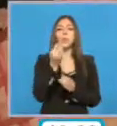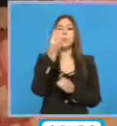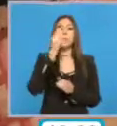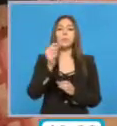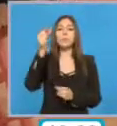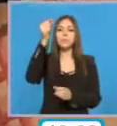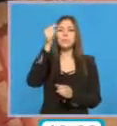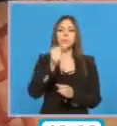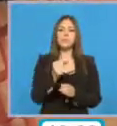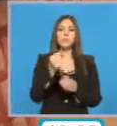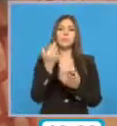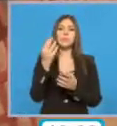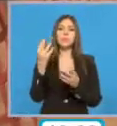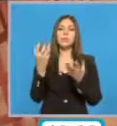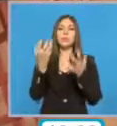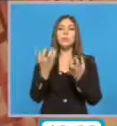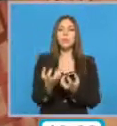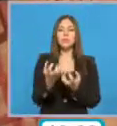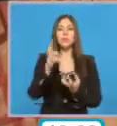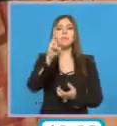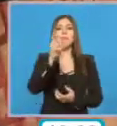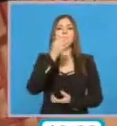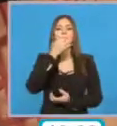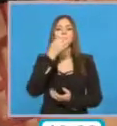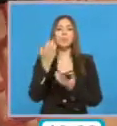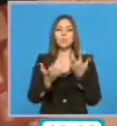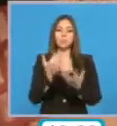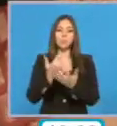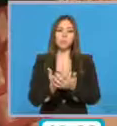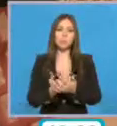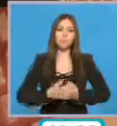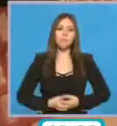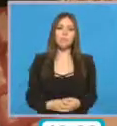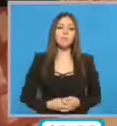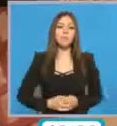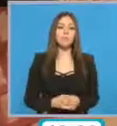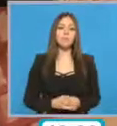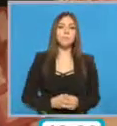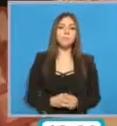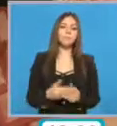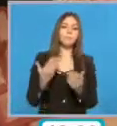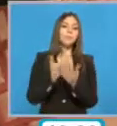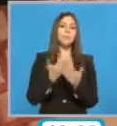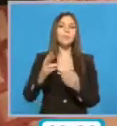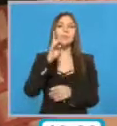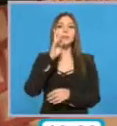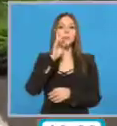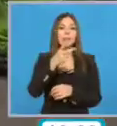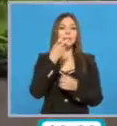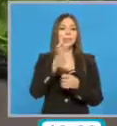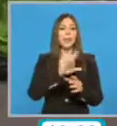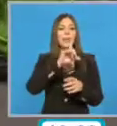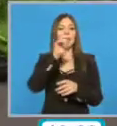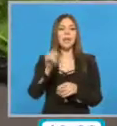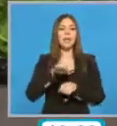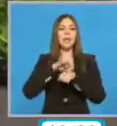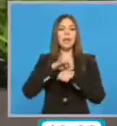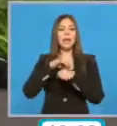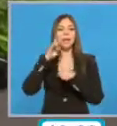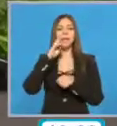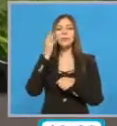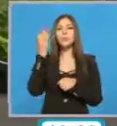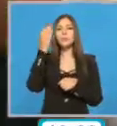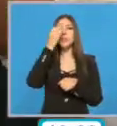válvula, 30 minutos. Es correcto. Ok, nos va a quedar esto. Muchas gracias, Pame. Ya nos va a quedar, si se dan cuenta, una carne muy suavecita. Vamos a alcanzar a ver